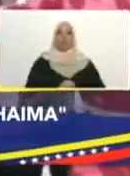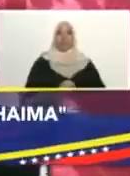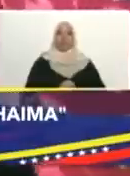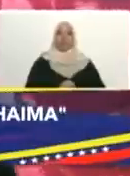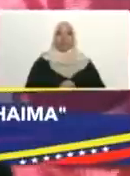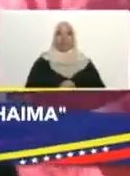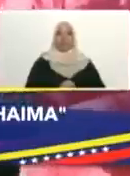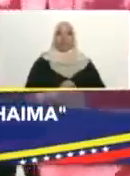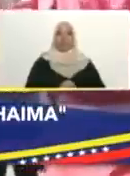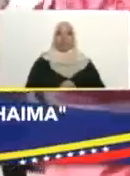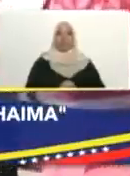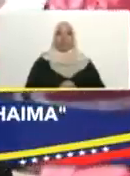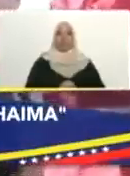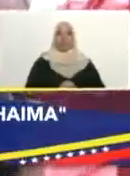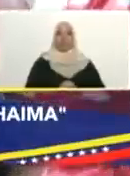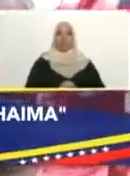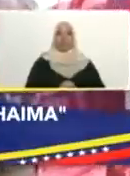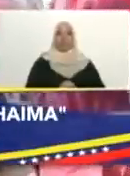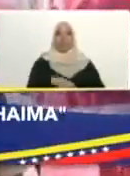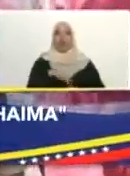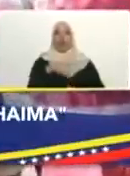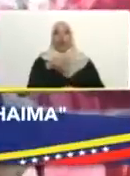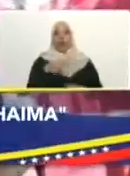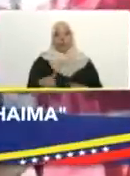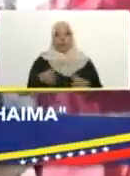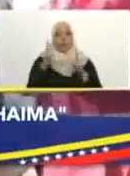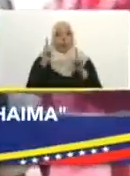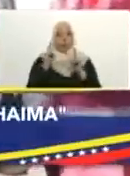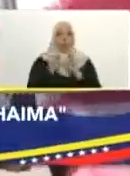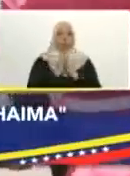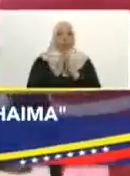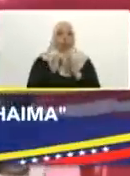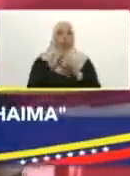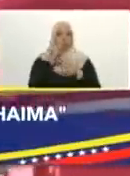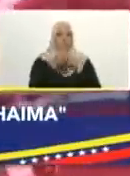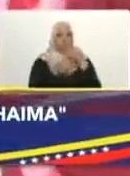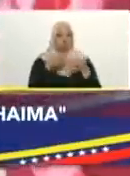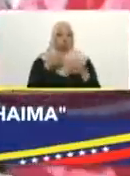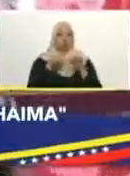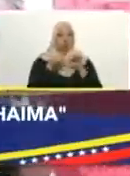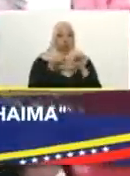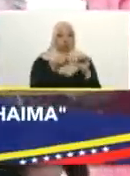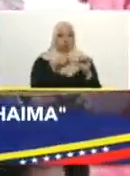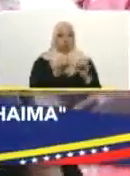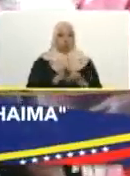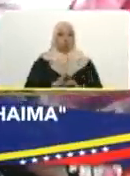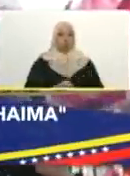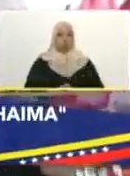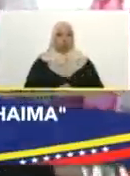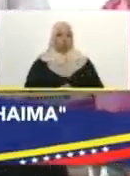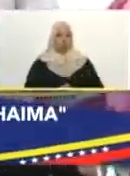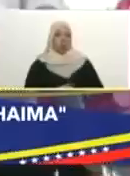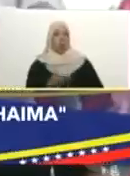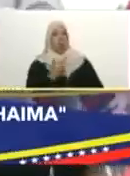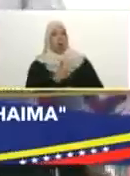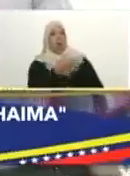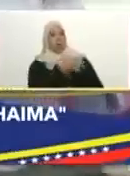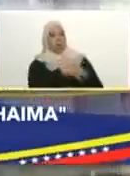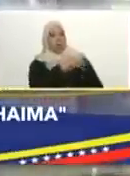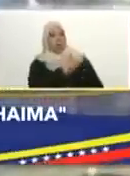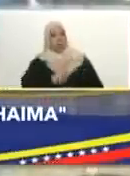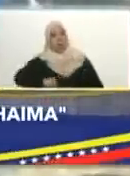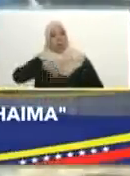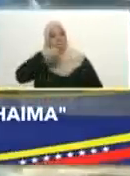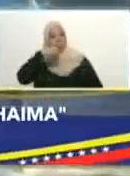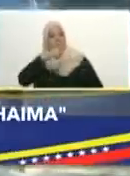Adelante. Con su permiso. Sigue hablando, Fidel. Bueno, tal como lo he estado diciendo, señor presidente, acá